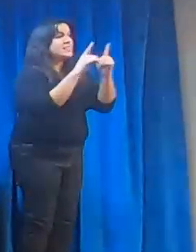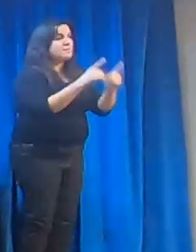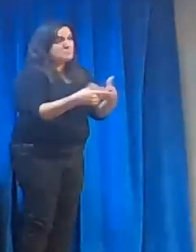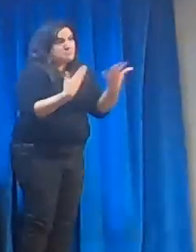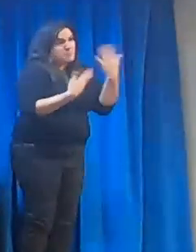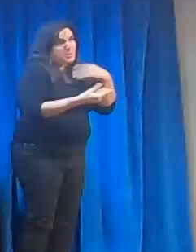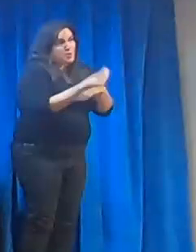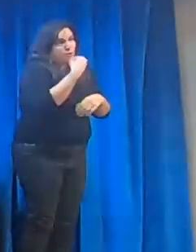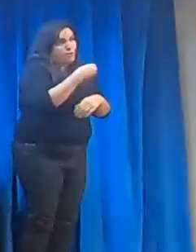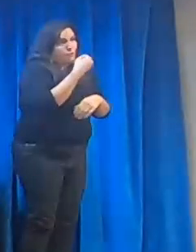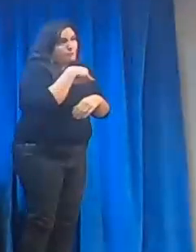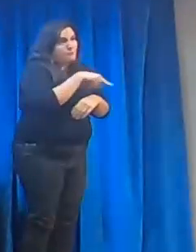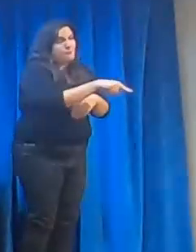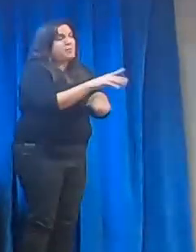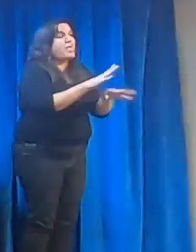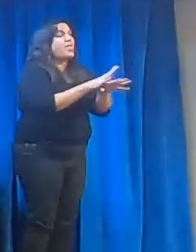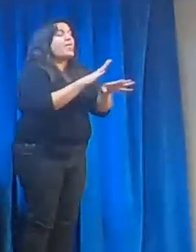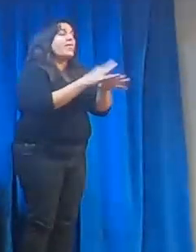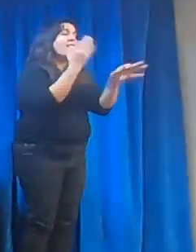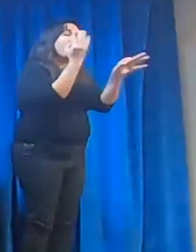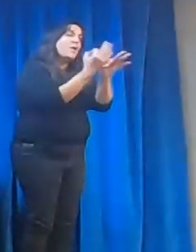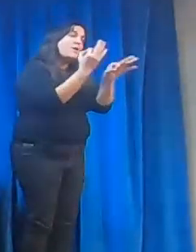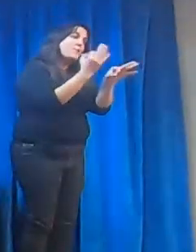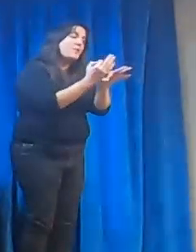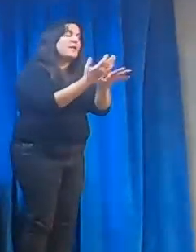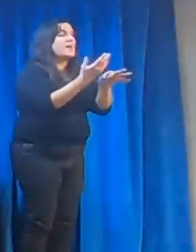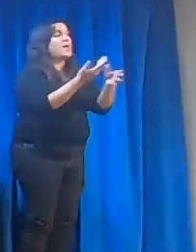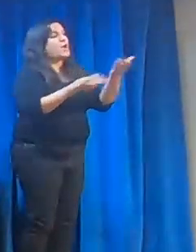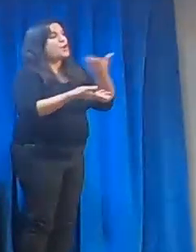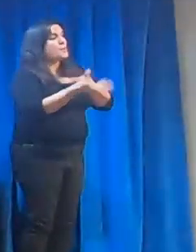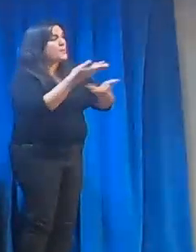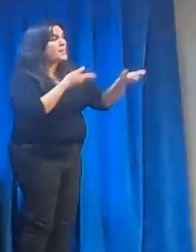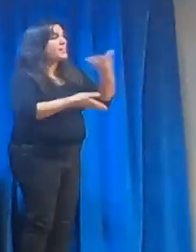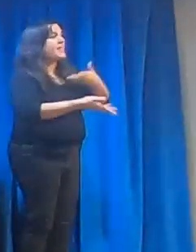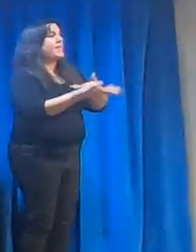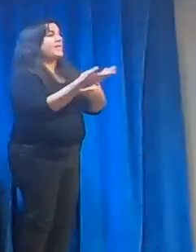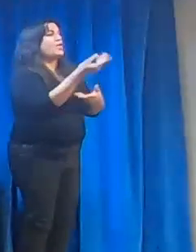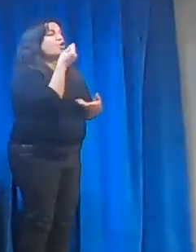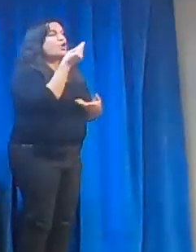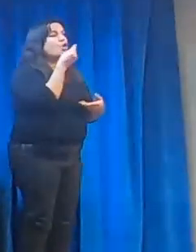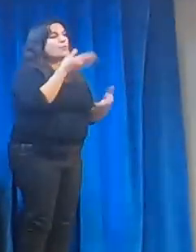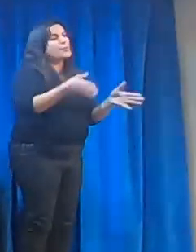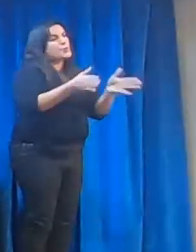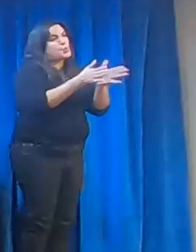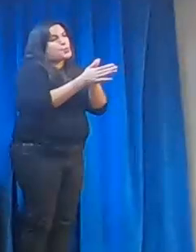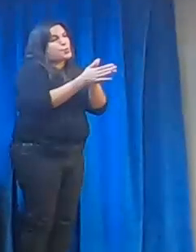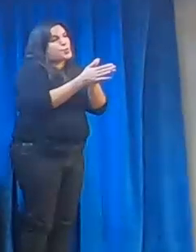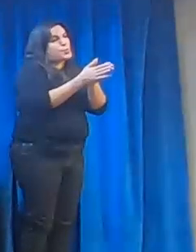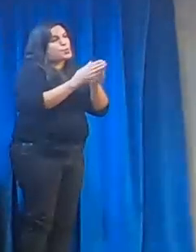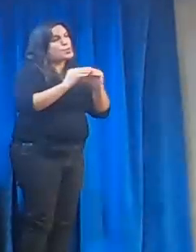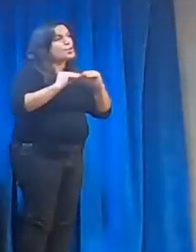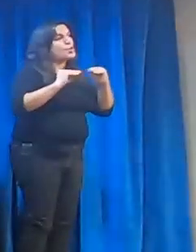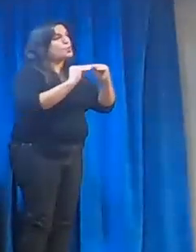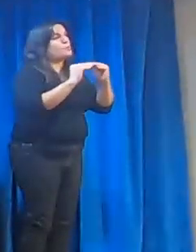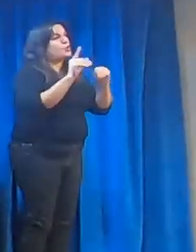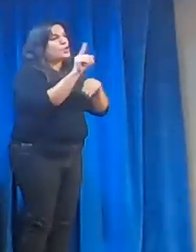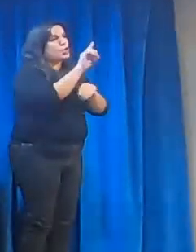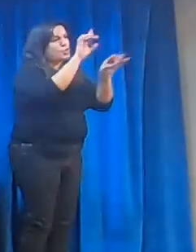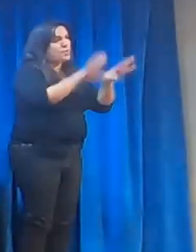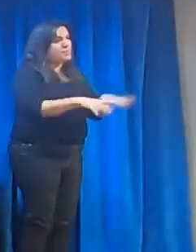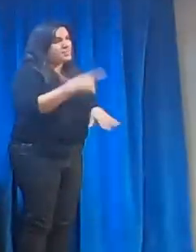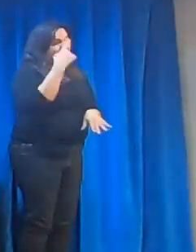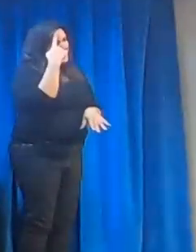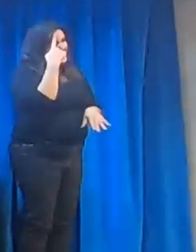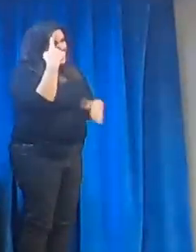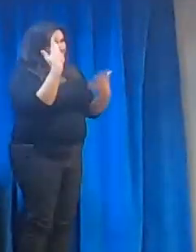comer en la escuela compartiendo, digamos, la ceremonia de alimentarse juntos, no solo con la inteligencia,